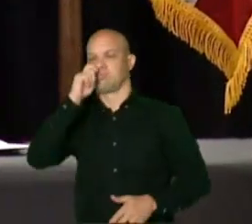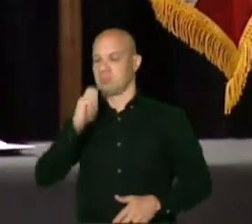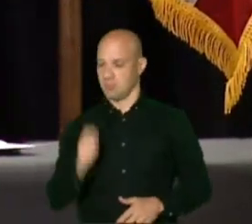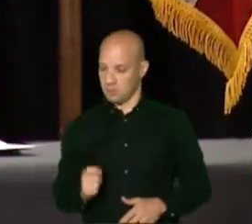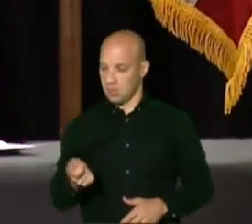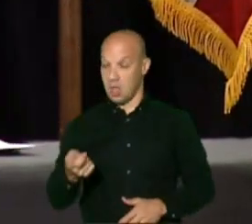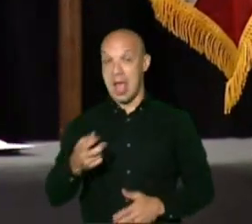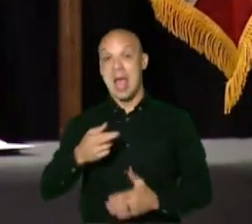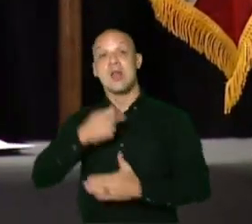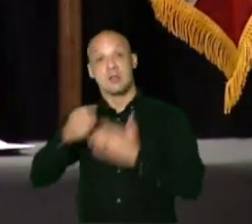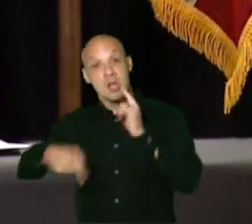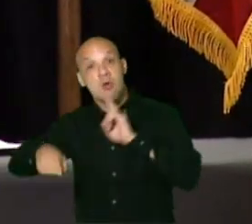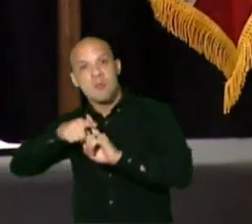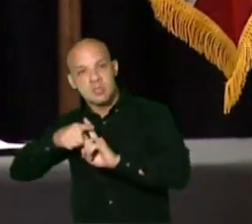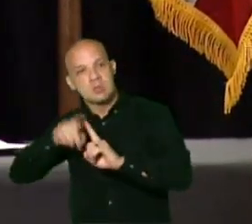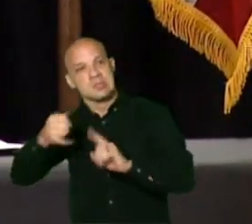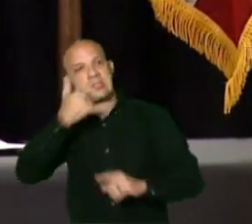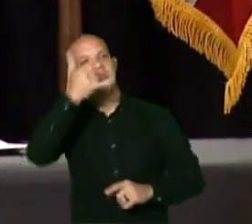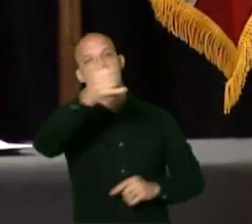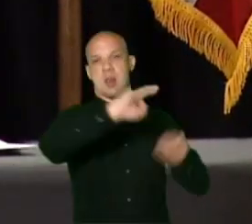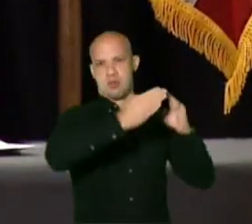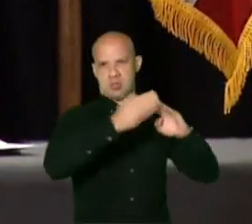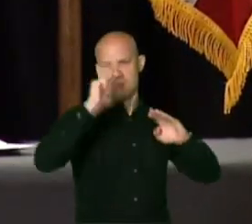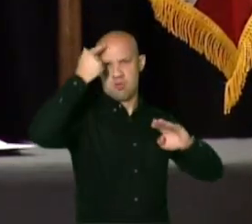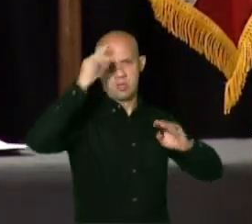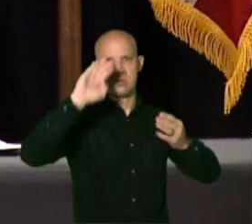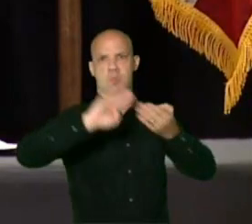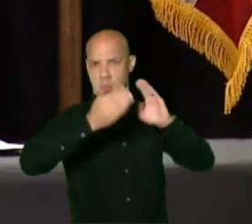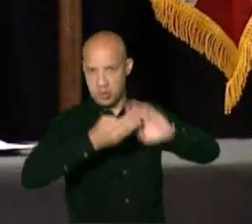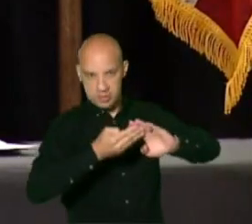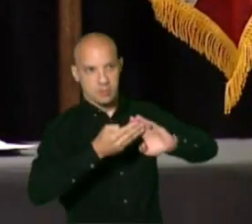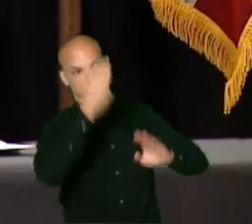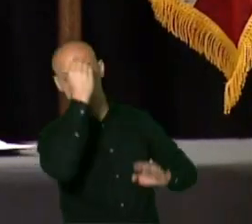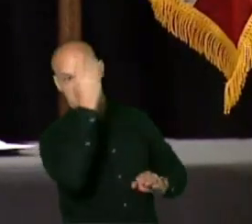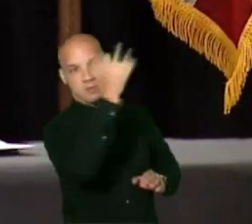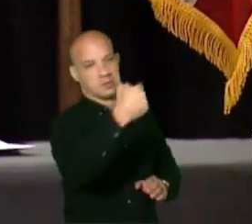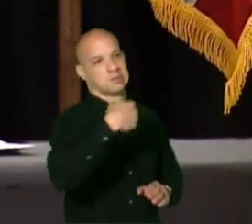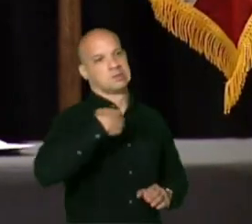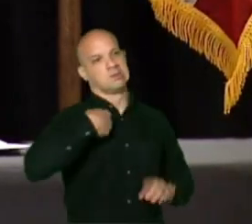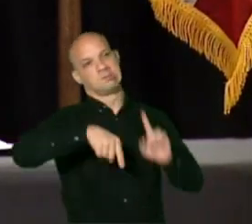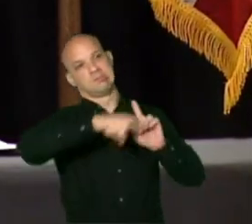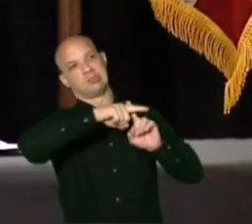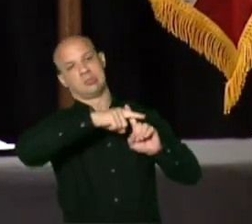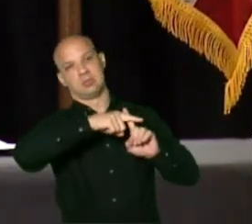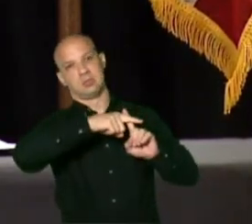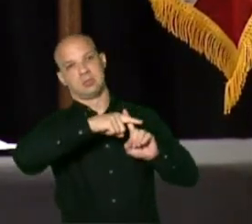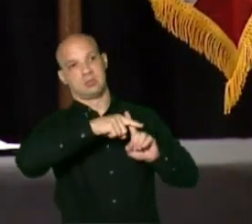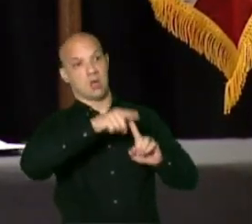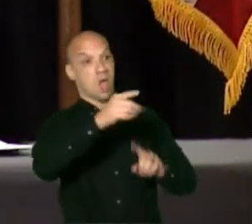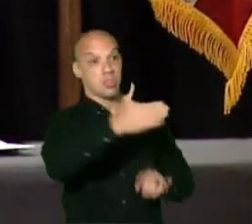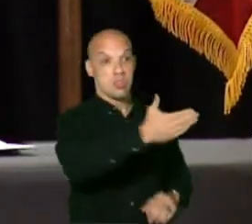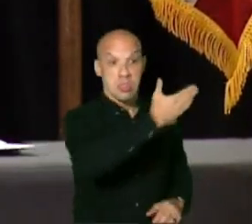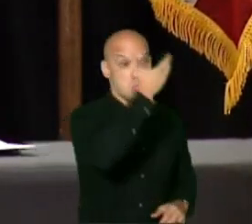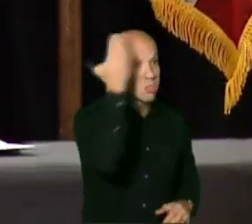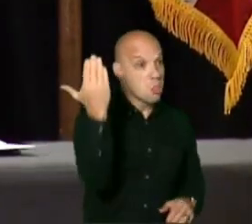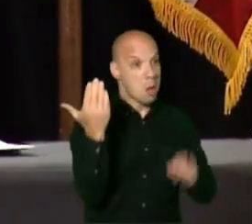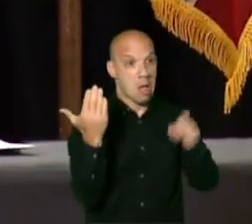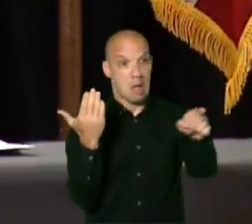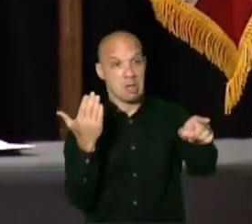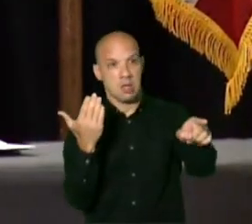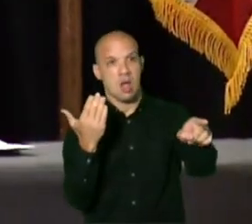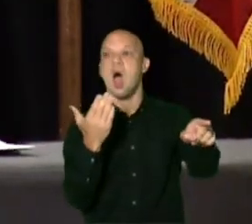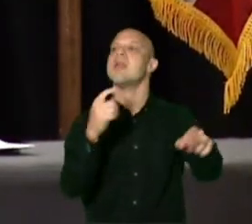molecular, debe notificar en su municipio que tiene esa prueba positiva y, de no haber en su municipio un sistema de rastreo